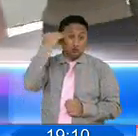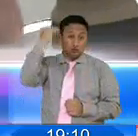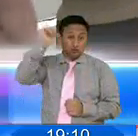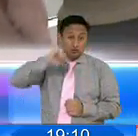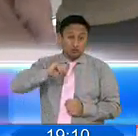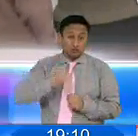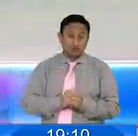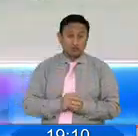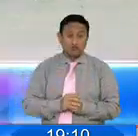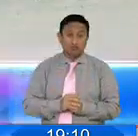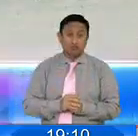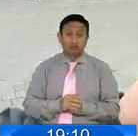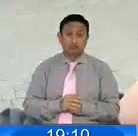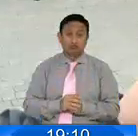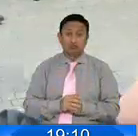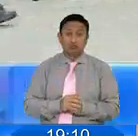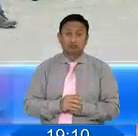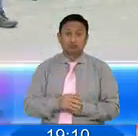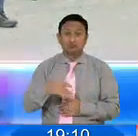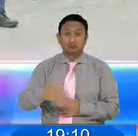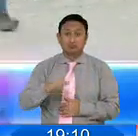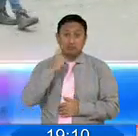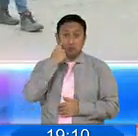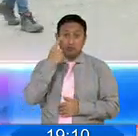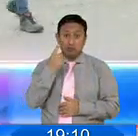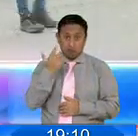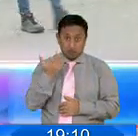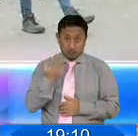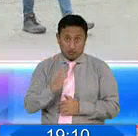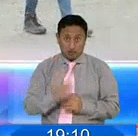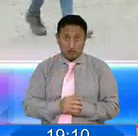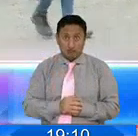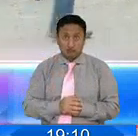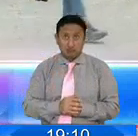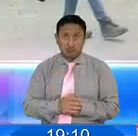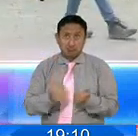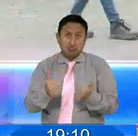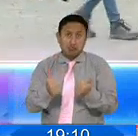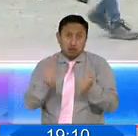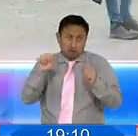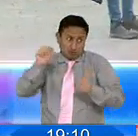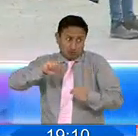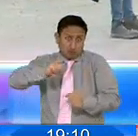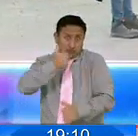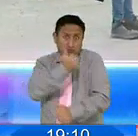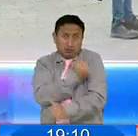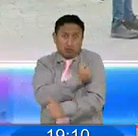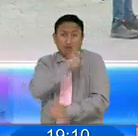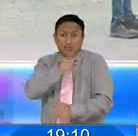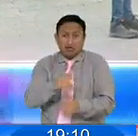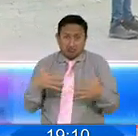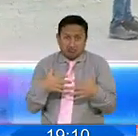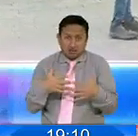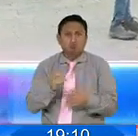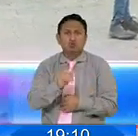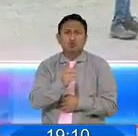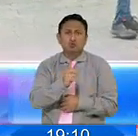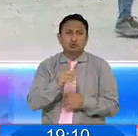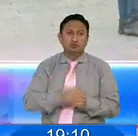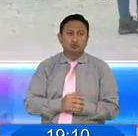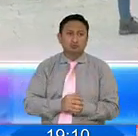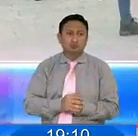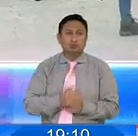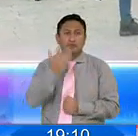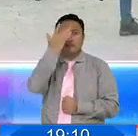tercera edad. Ya han hecho las pruebas adecuadas y sería bueno sea vacunarnos y que la gente no tenga miedo, porque ahí sería bueno